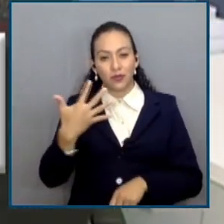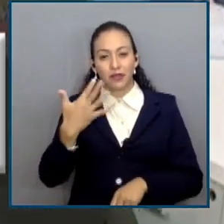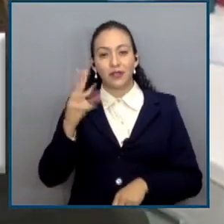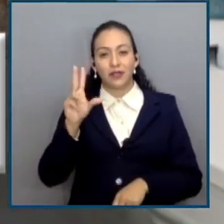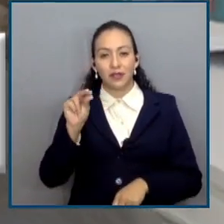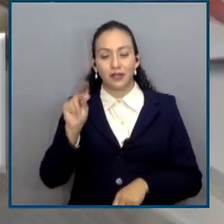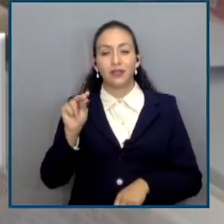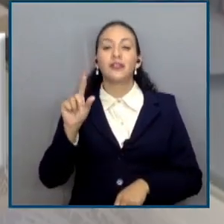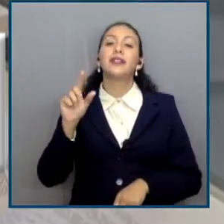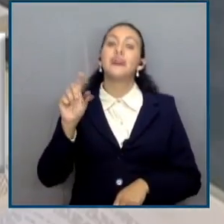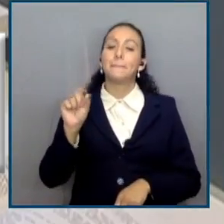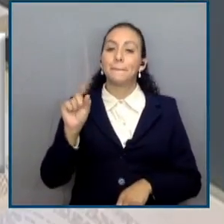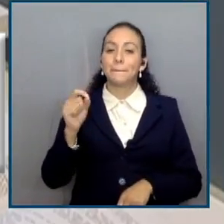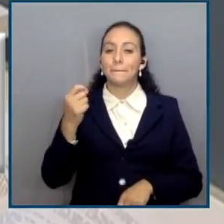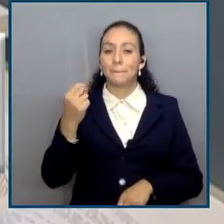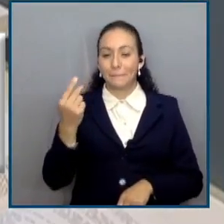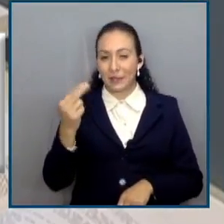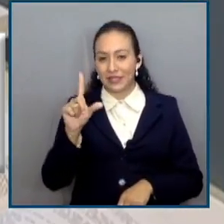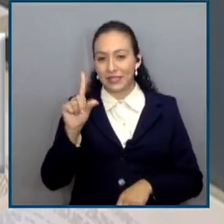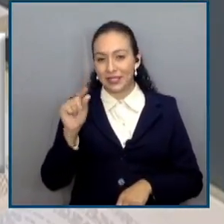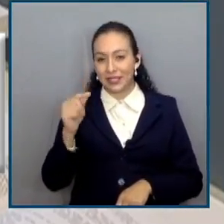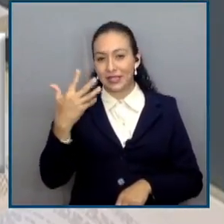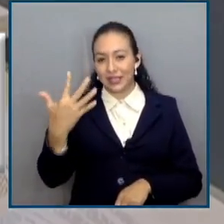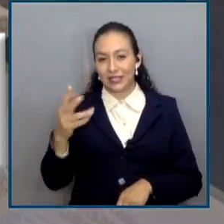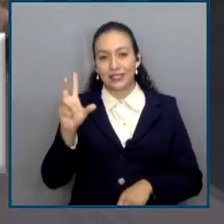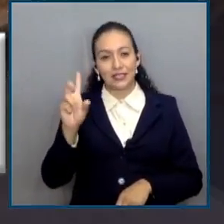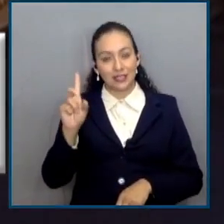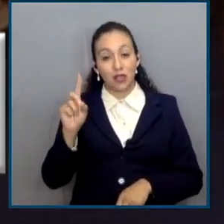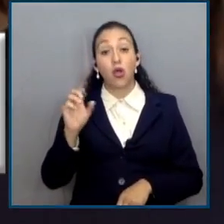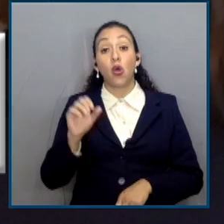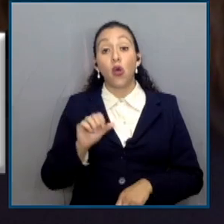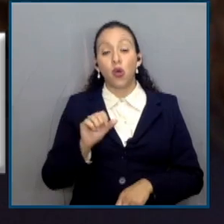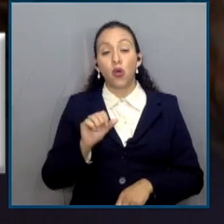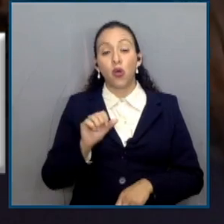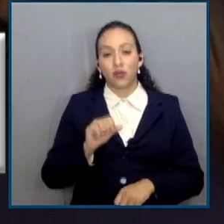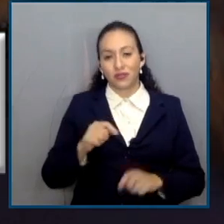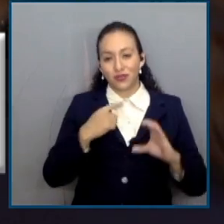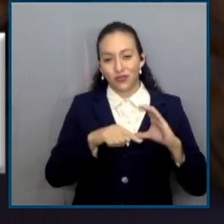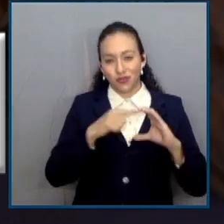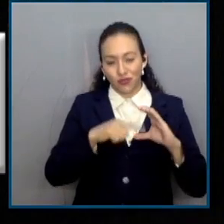25 75 30 o en el correo electrónico